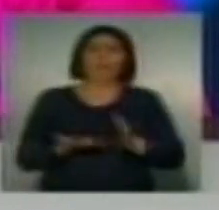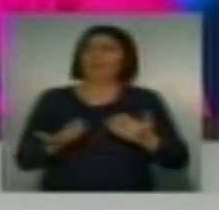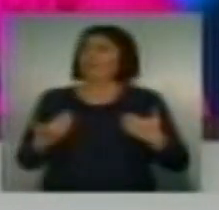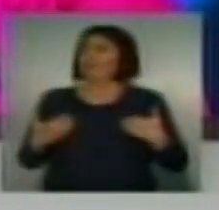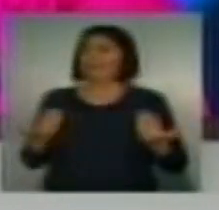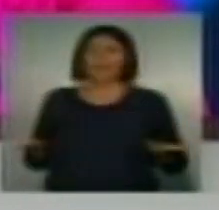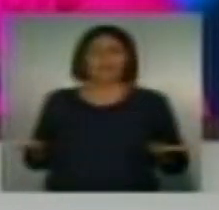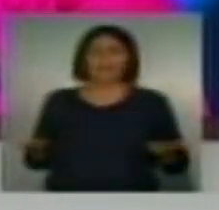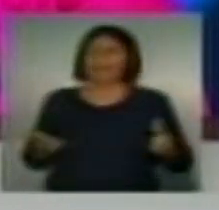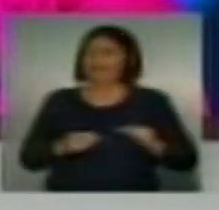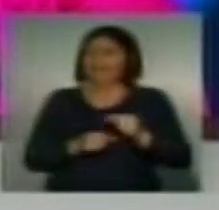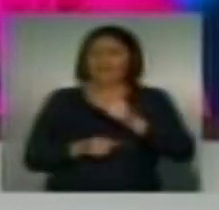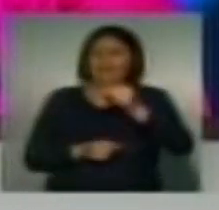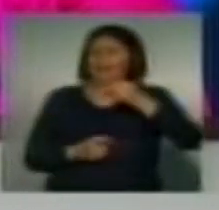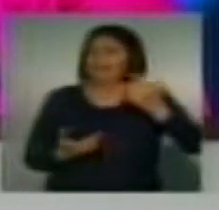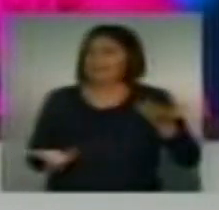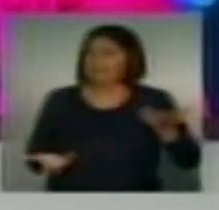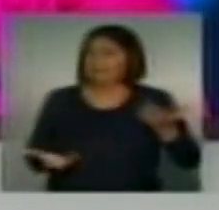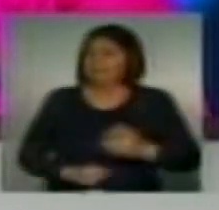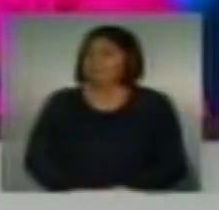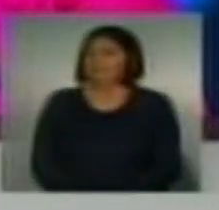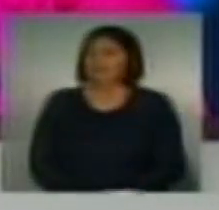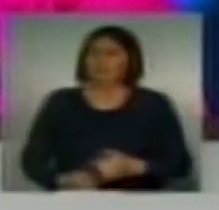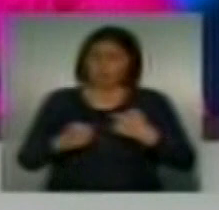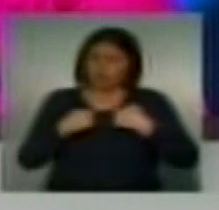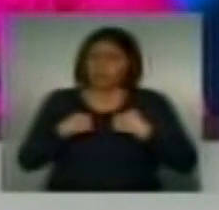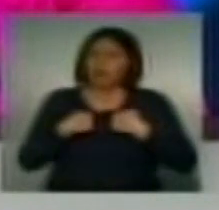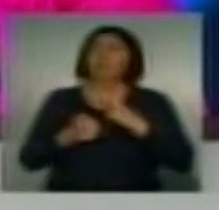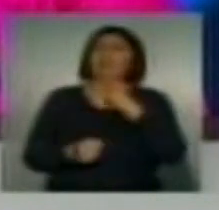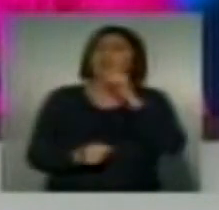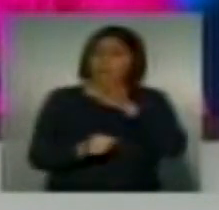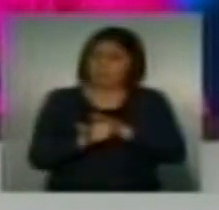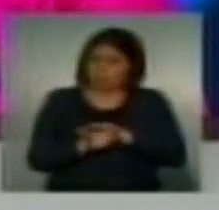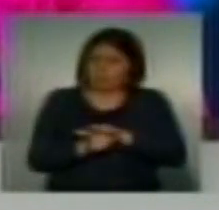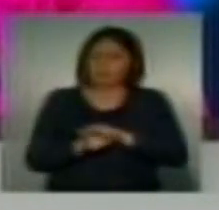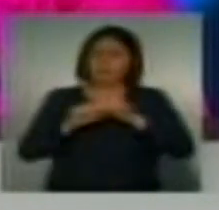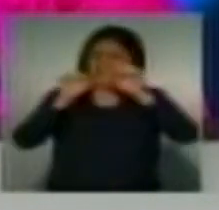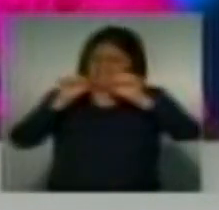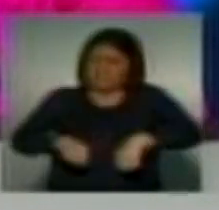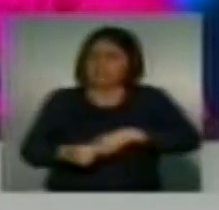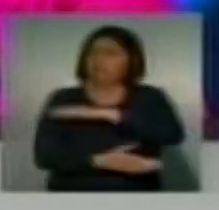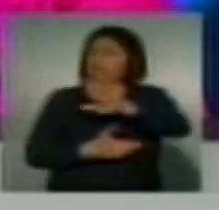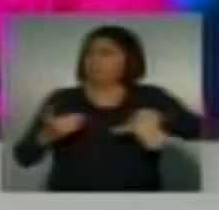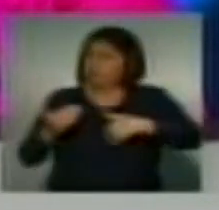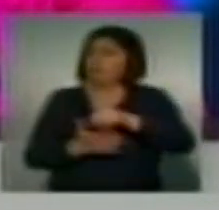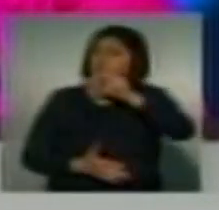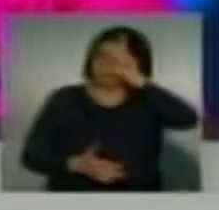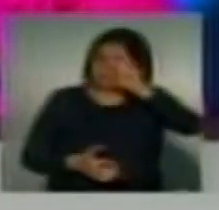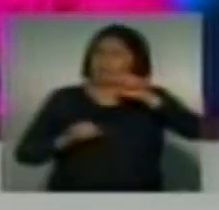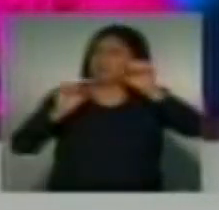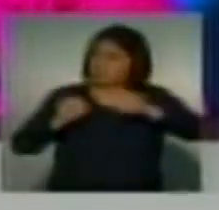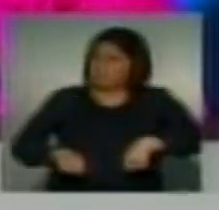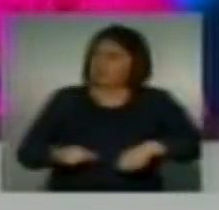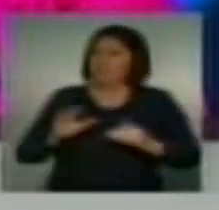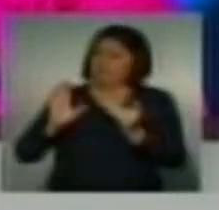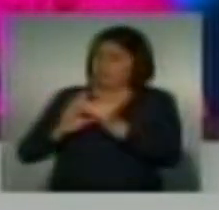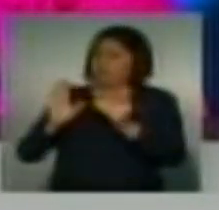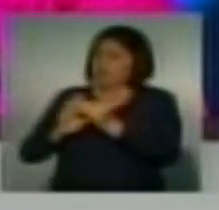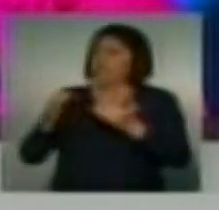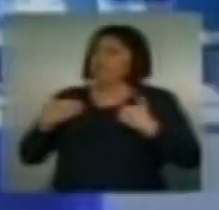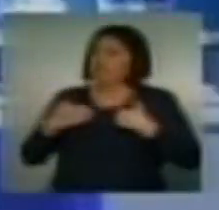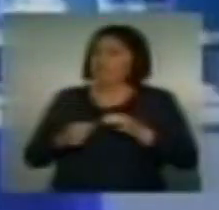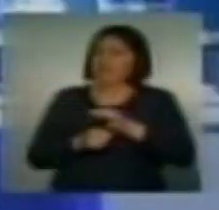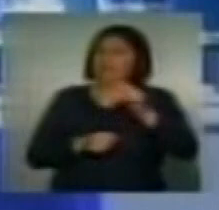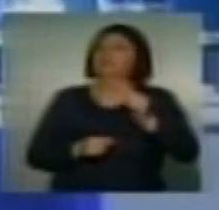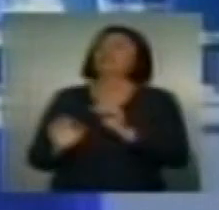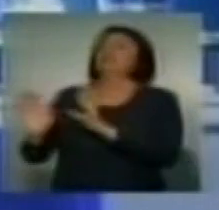de camisea yo me comprometo a que todos los peruanos tengan en su casa el gas de camisea